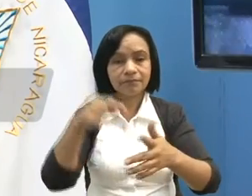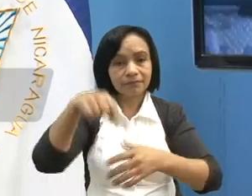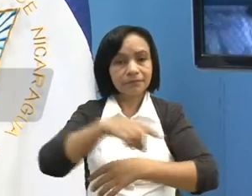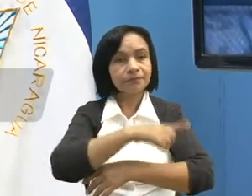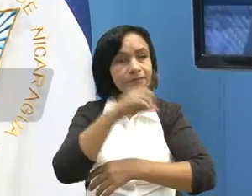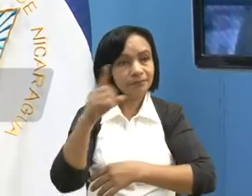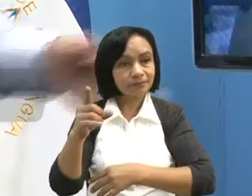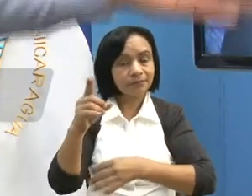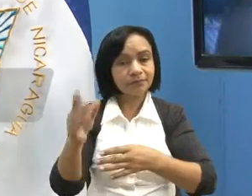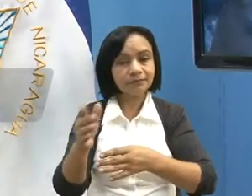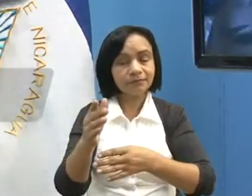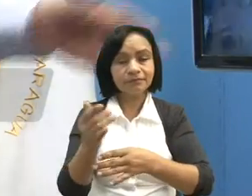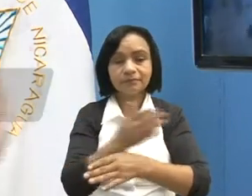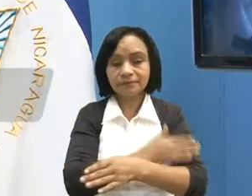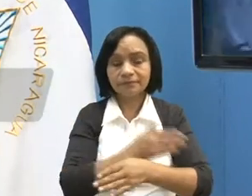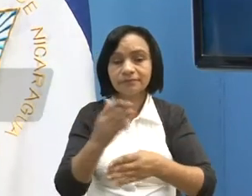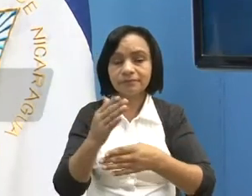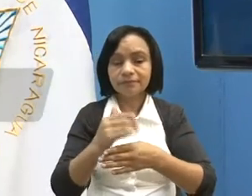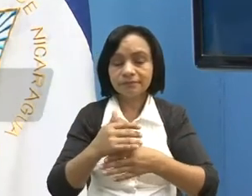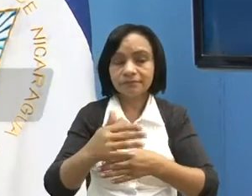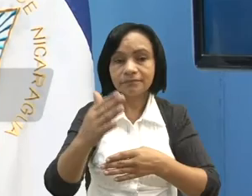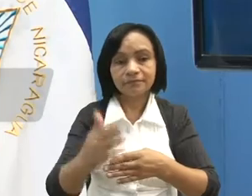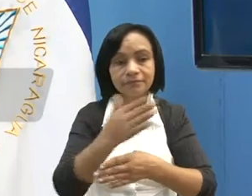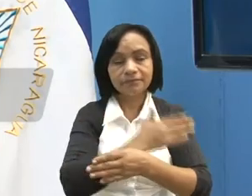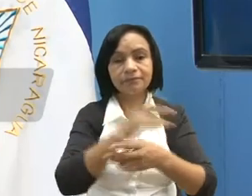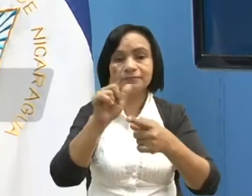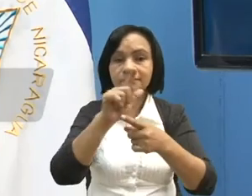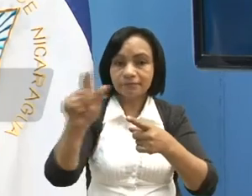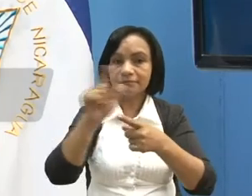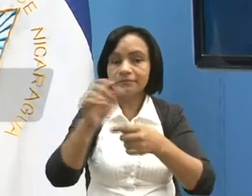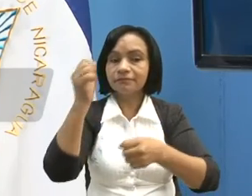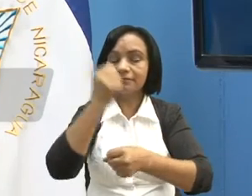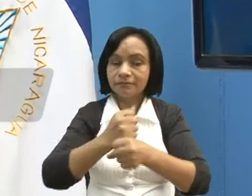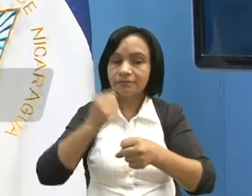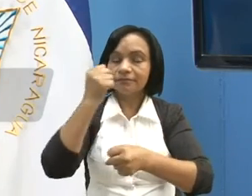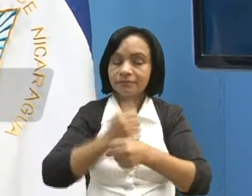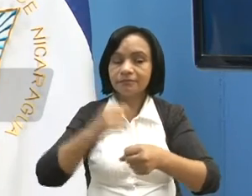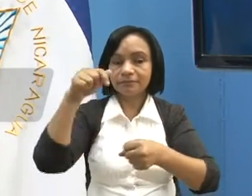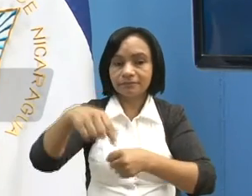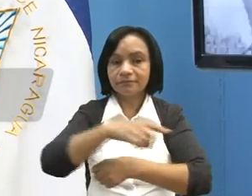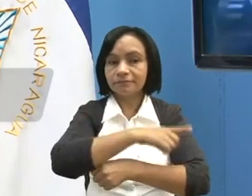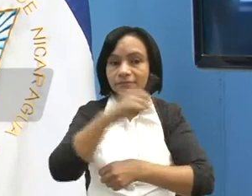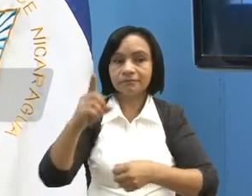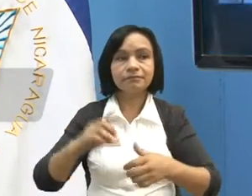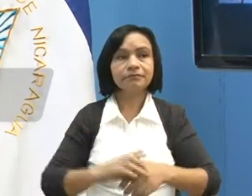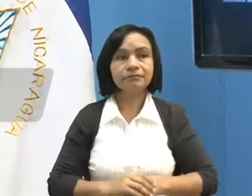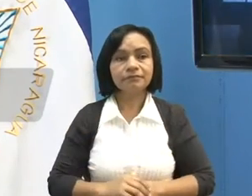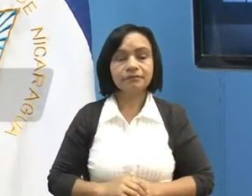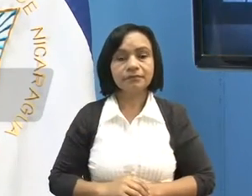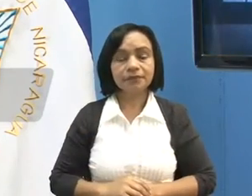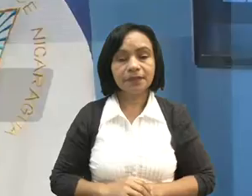pero efectivamente a nivel administrativo y operativo ya son varios meses de trabajo preparándose para este día? Mira, uno de los